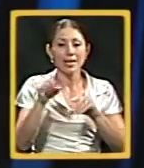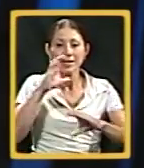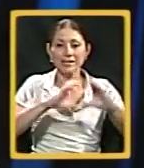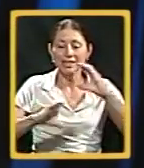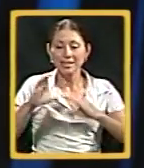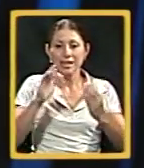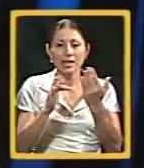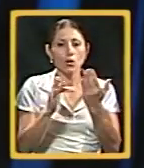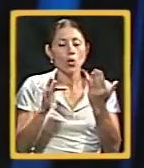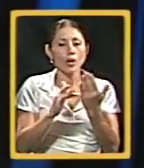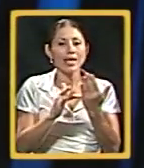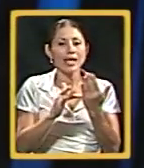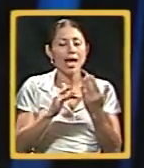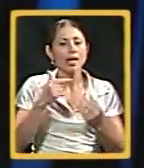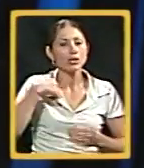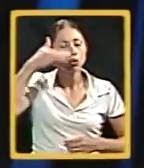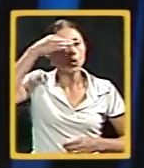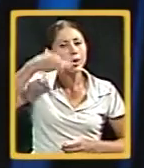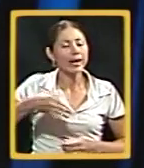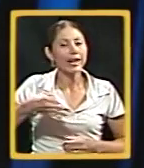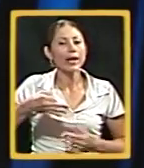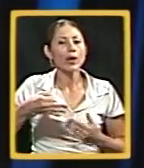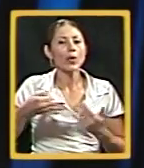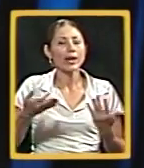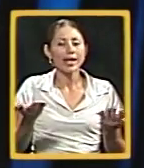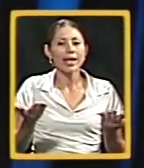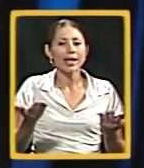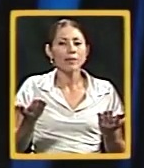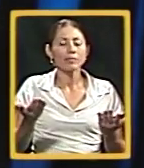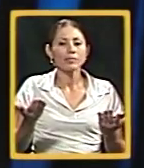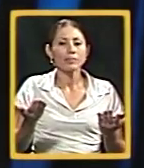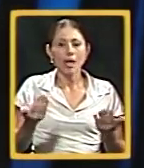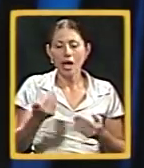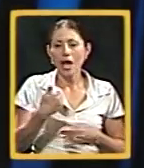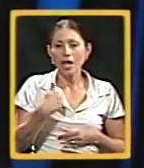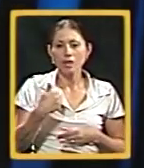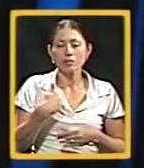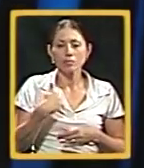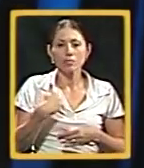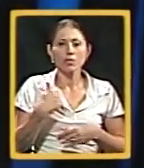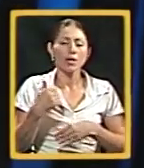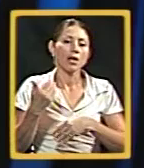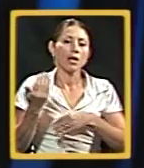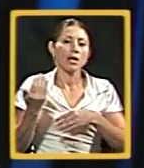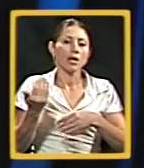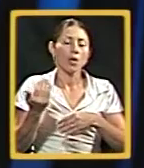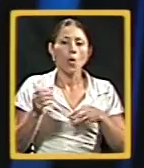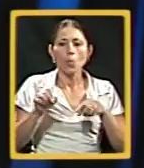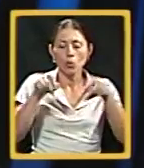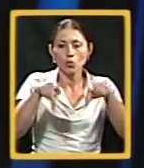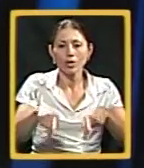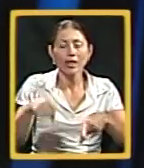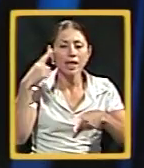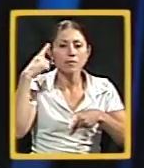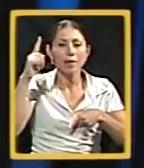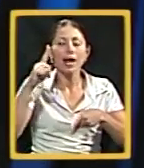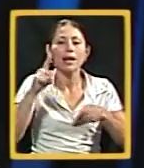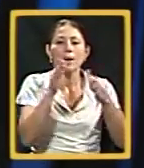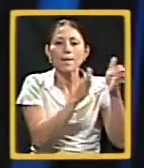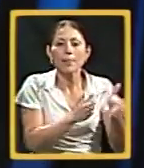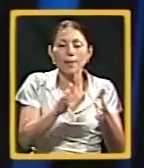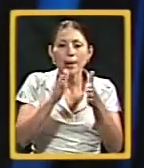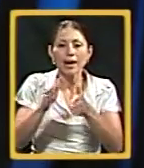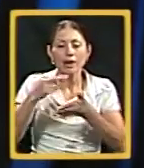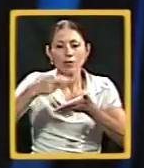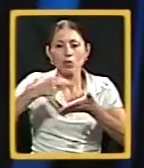también, pues creo que el préstamo BID 2 que viene va a facilitar el que se formen más recursos humanos en el área y